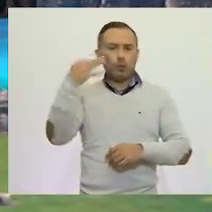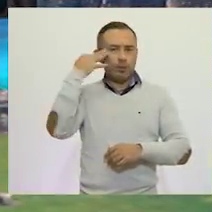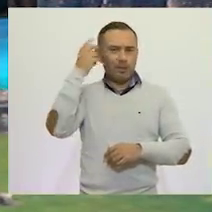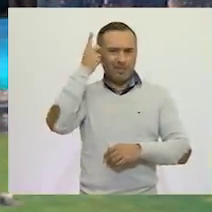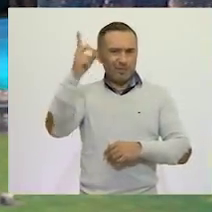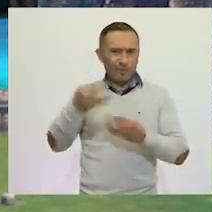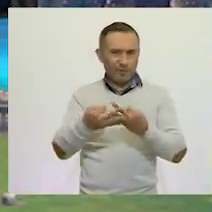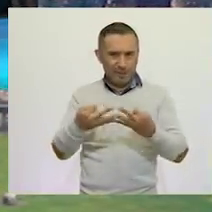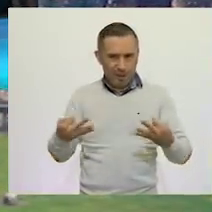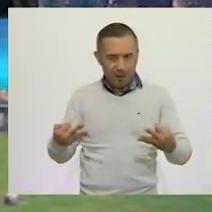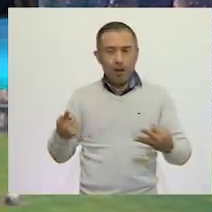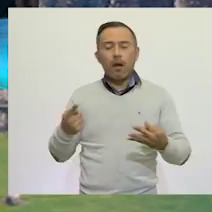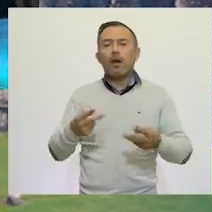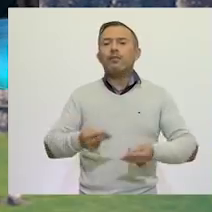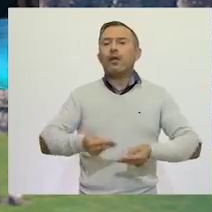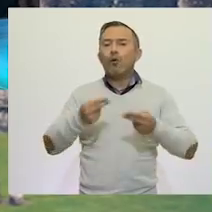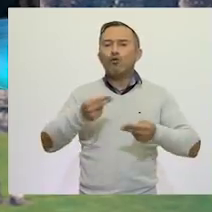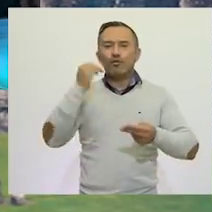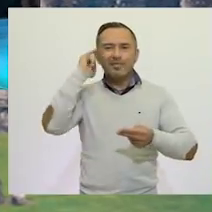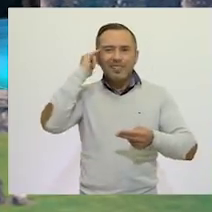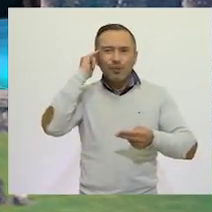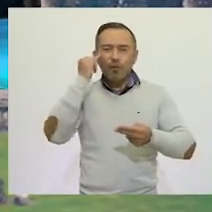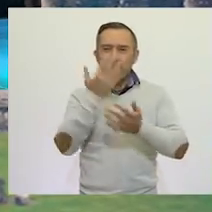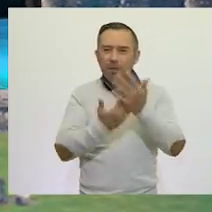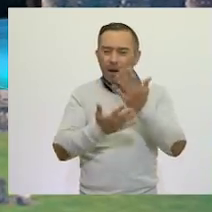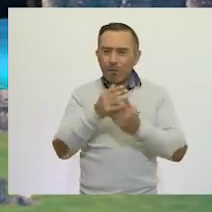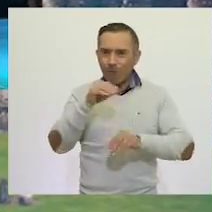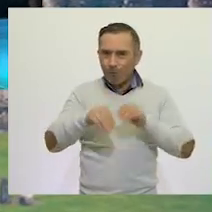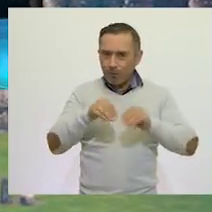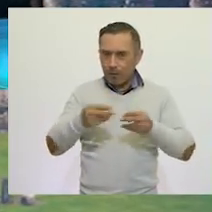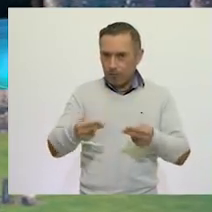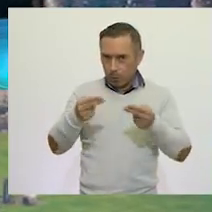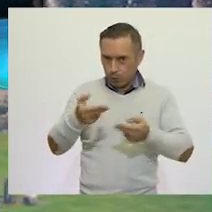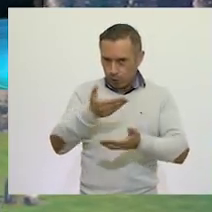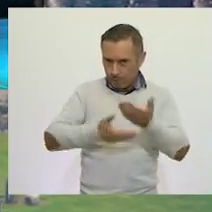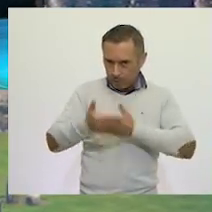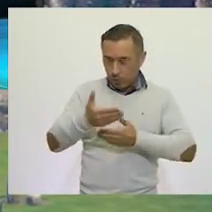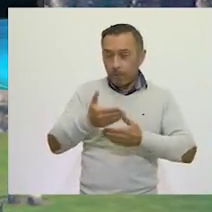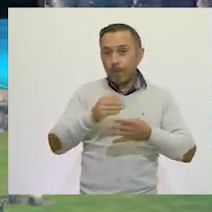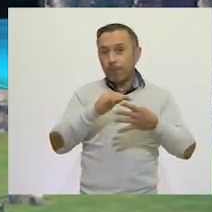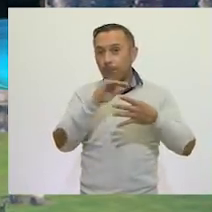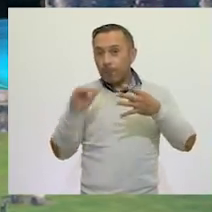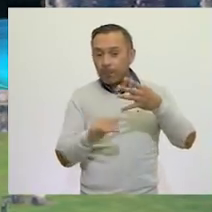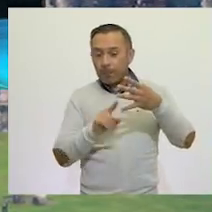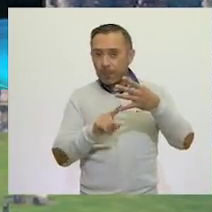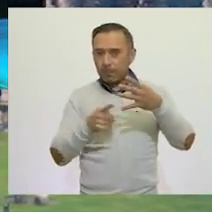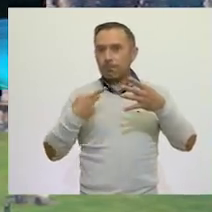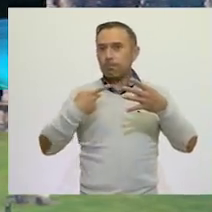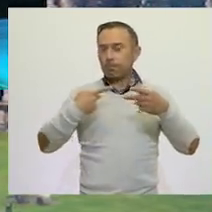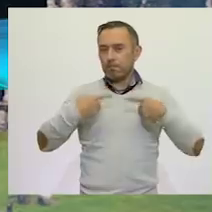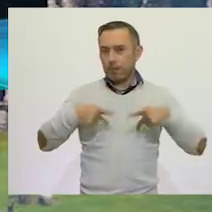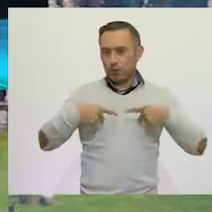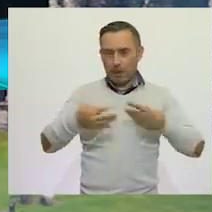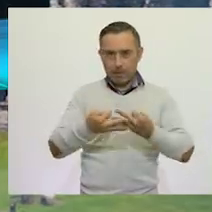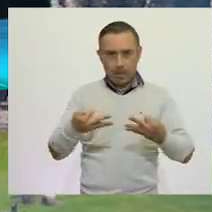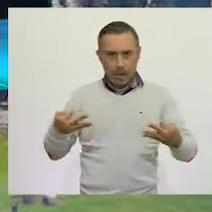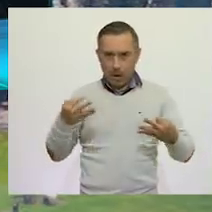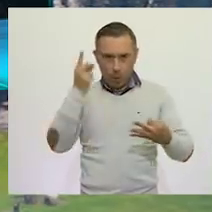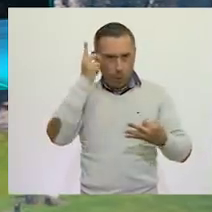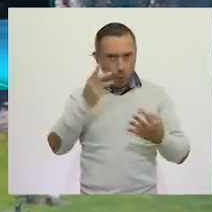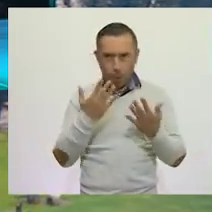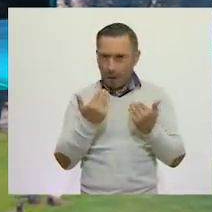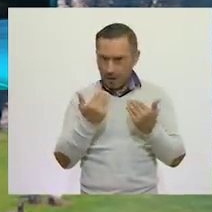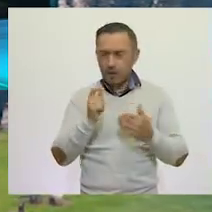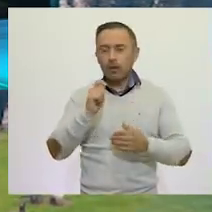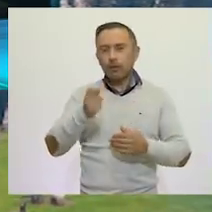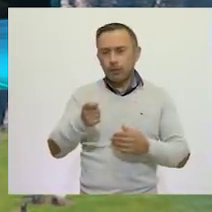de artesanía y comercio. Luego estaban las personas sin tierra. Eran reclutados como trabajadores por